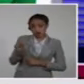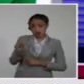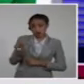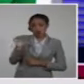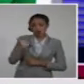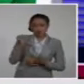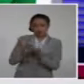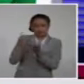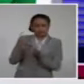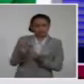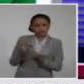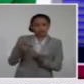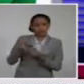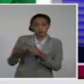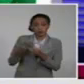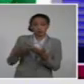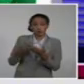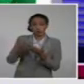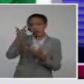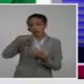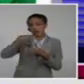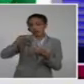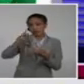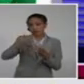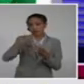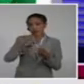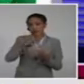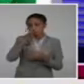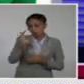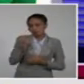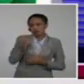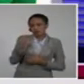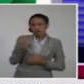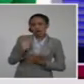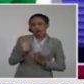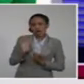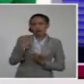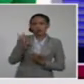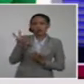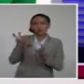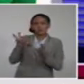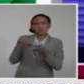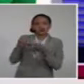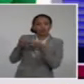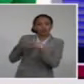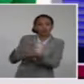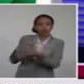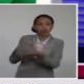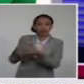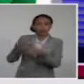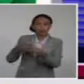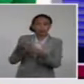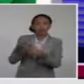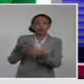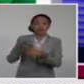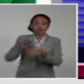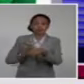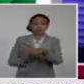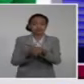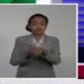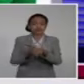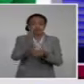antígeno después de presentar sintomatología sugestiva de COVID-19. Se